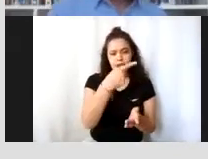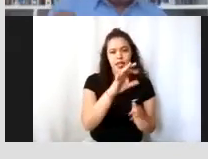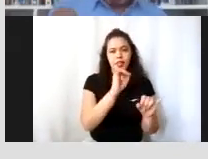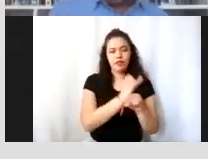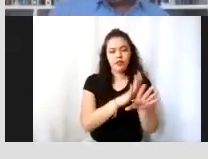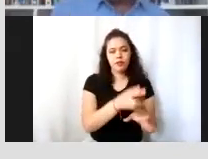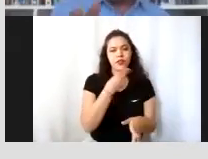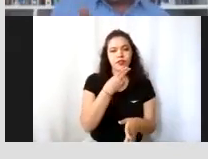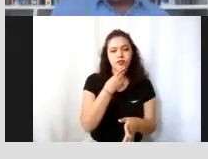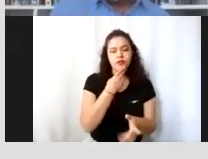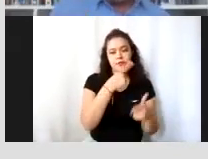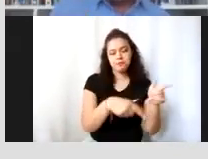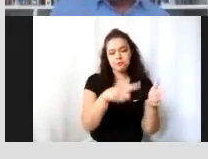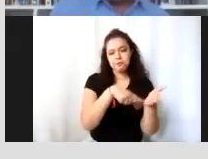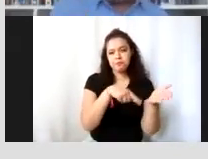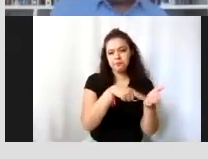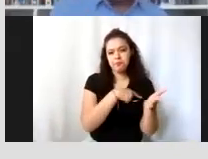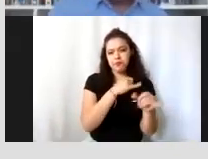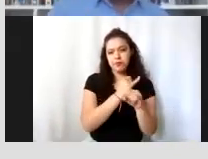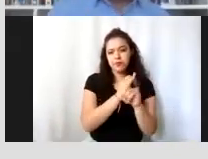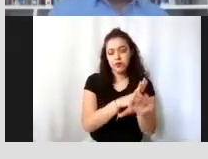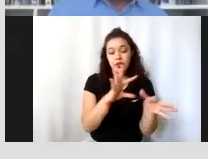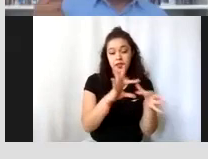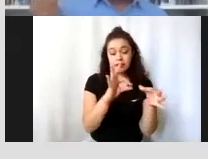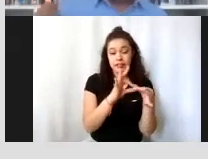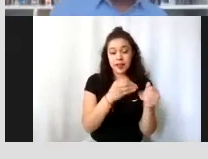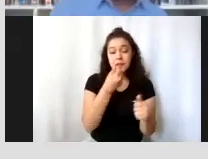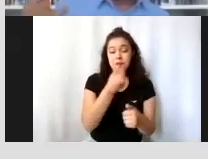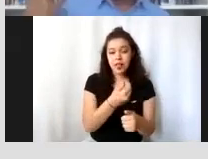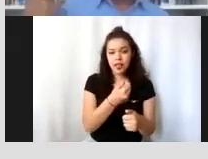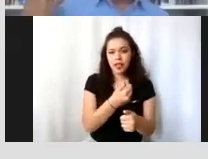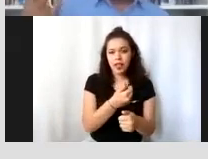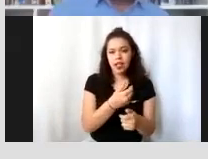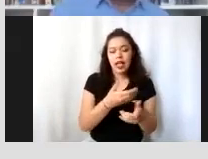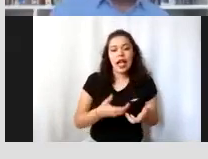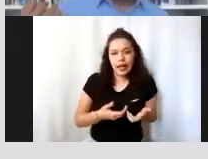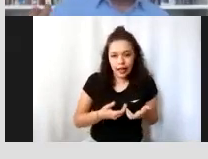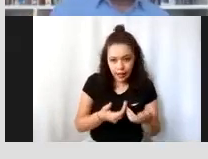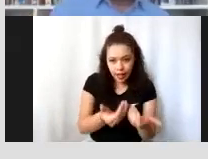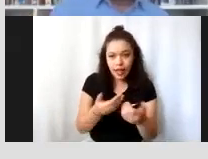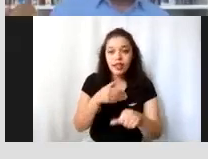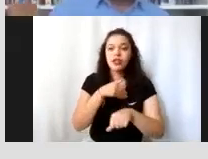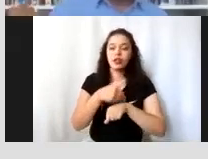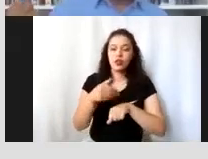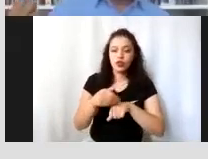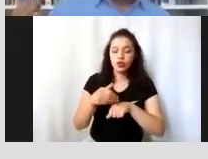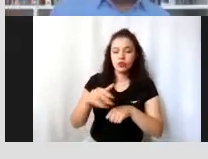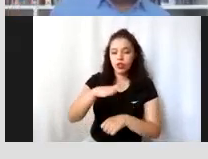Sean precisos, como el ejemplo que está ahí, pongan calle, número,